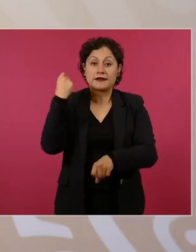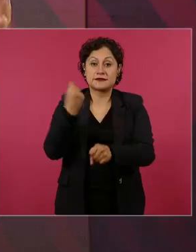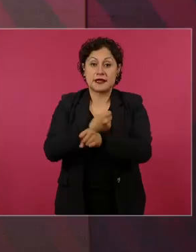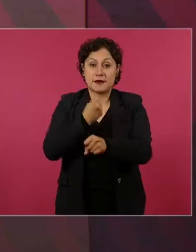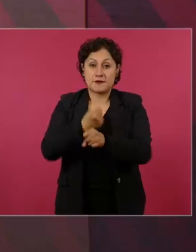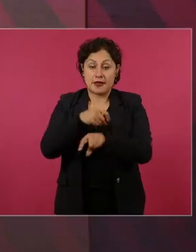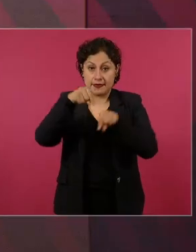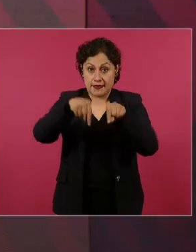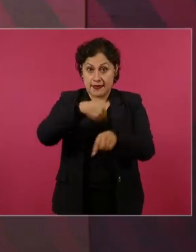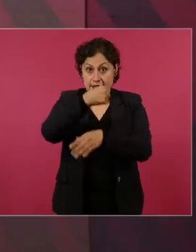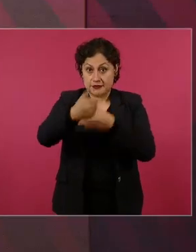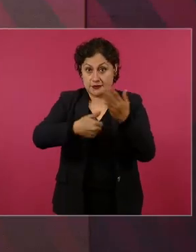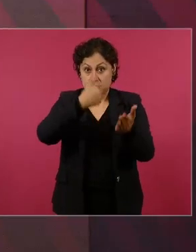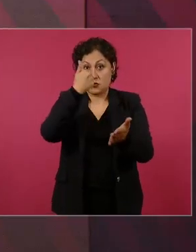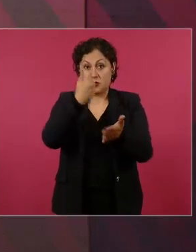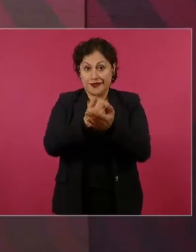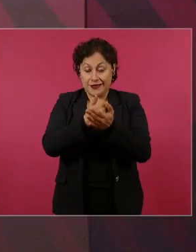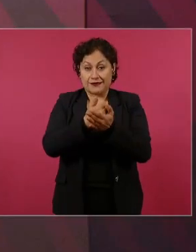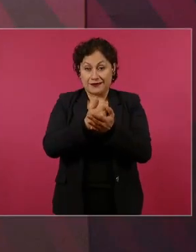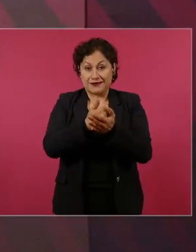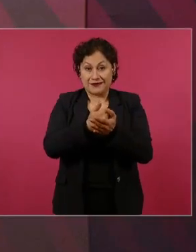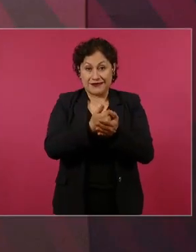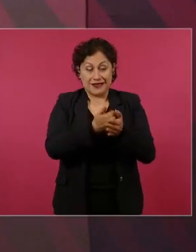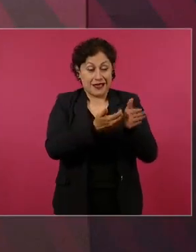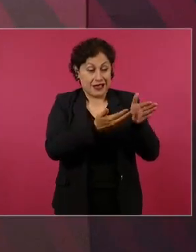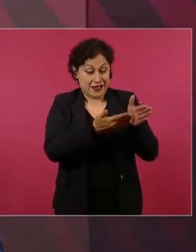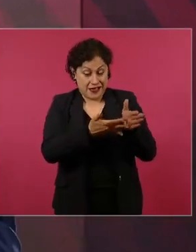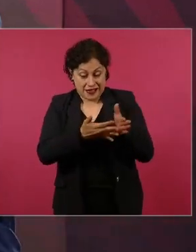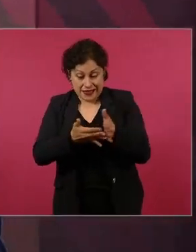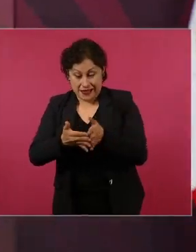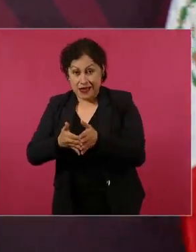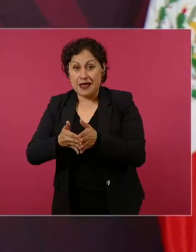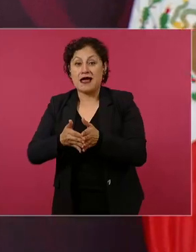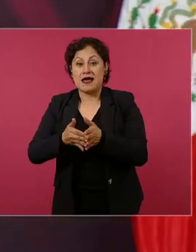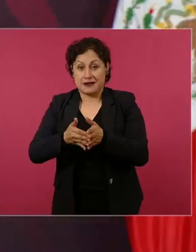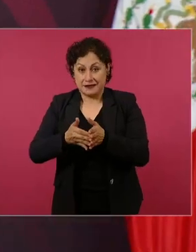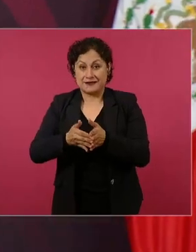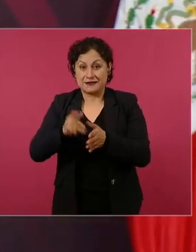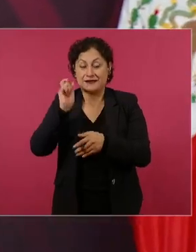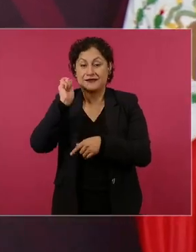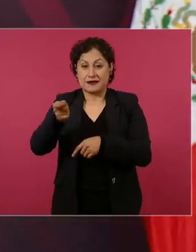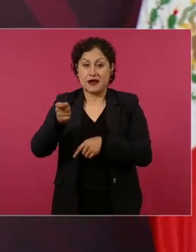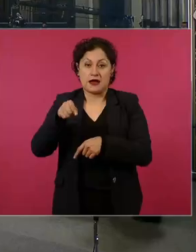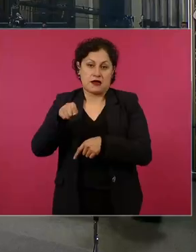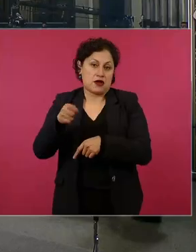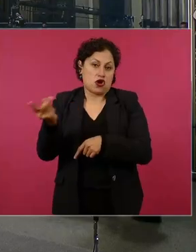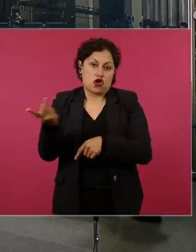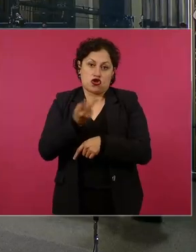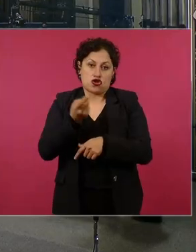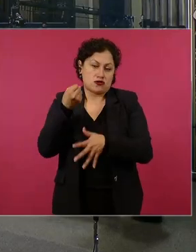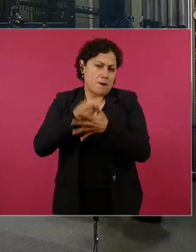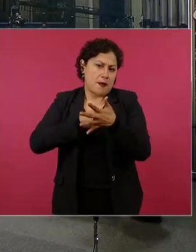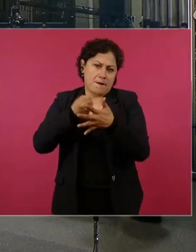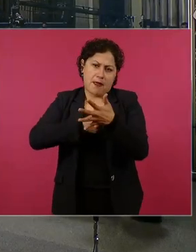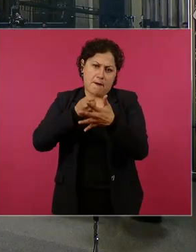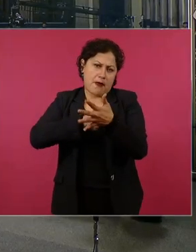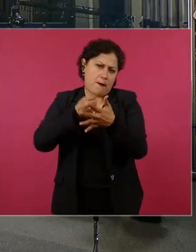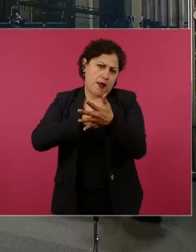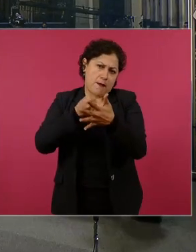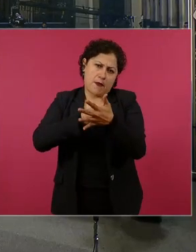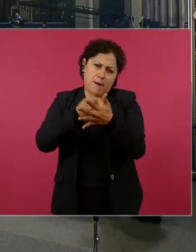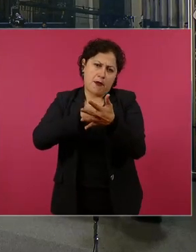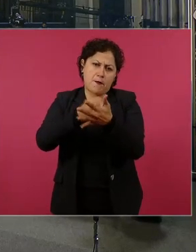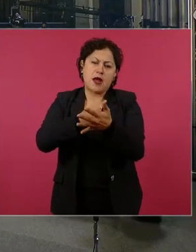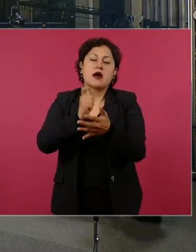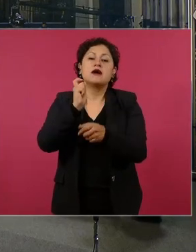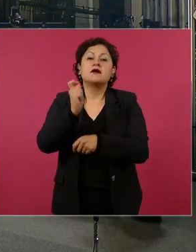y por el empuje del movimiento zapatista y villista, tienen